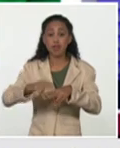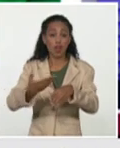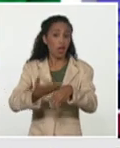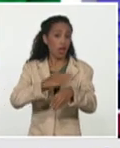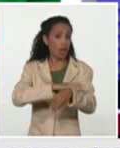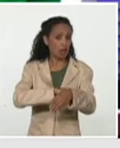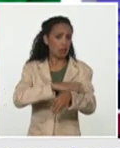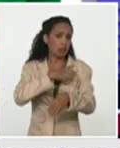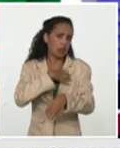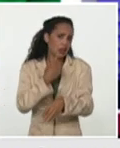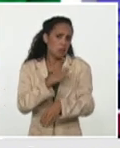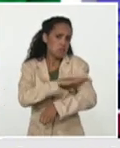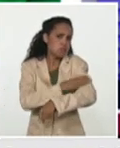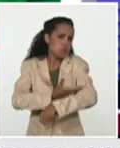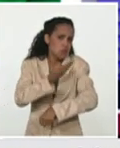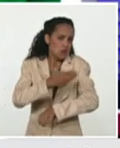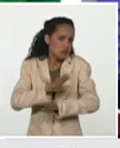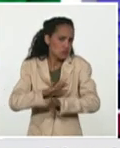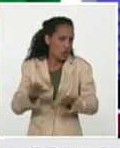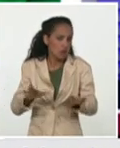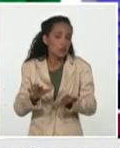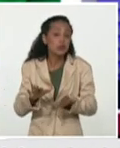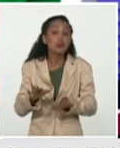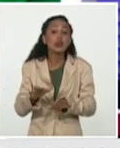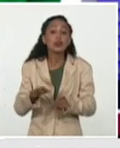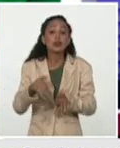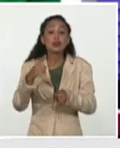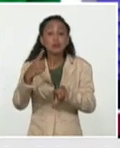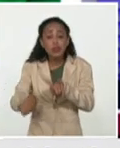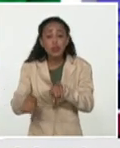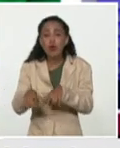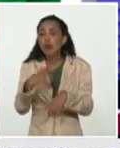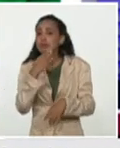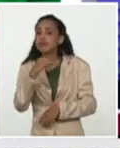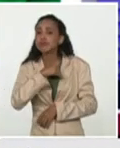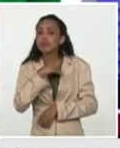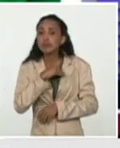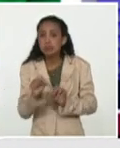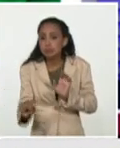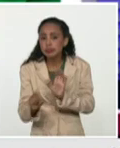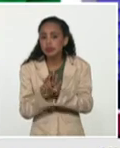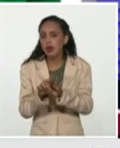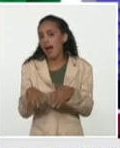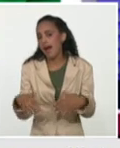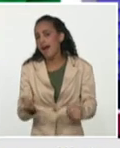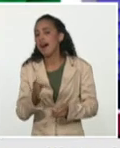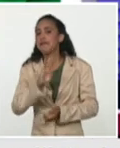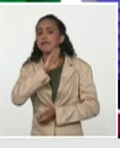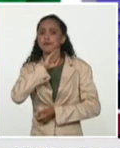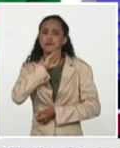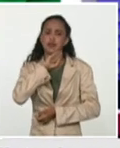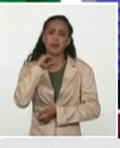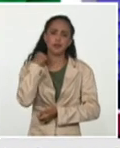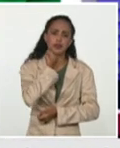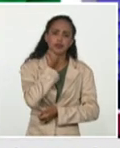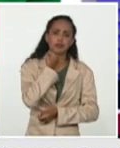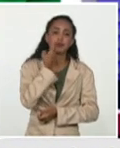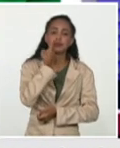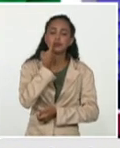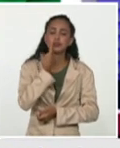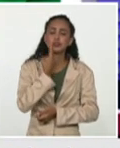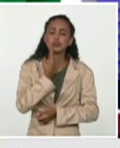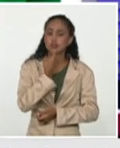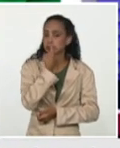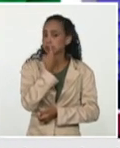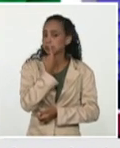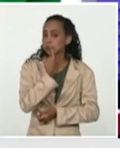hipertensión arterial y que como síntomas iniciales fiebre y secreción nasal.